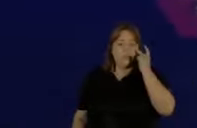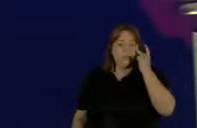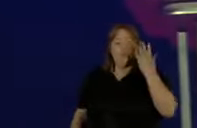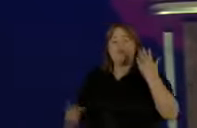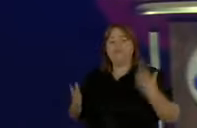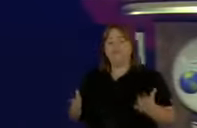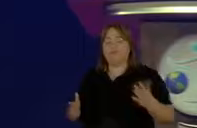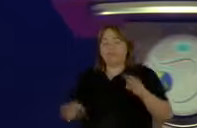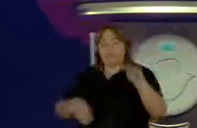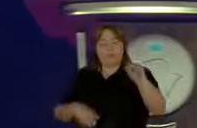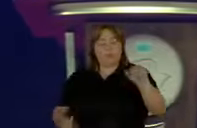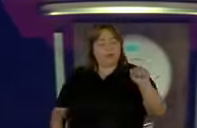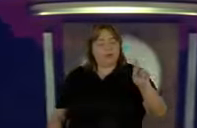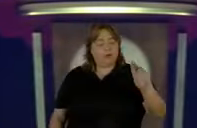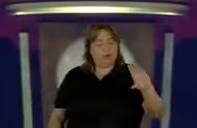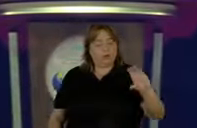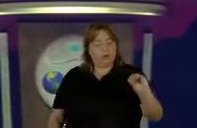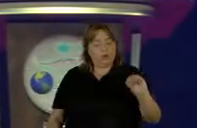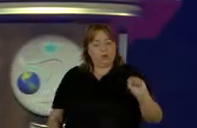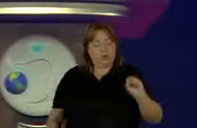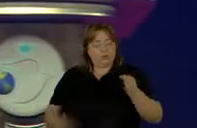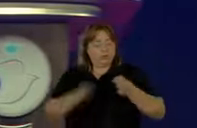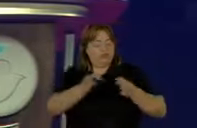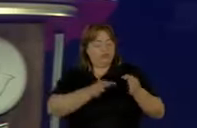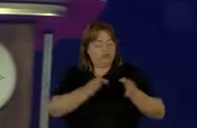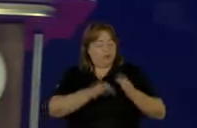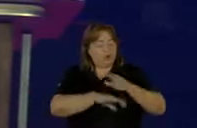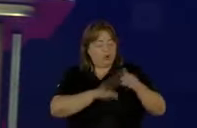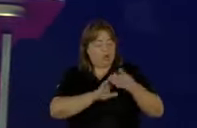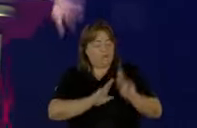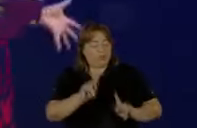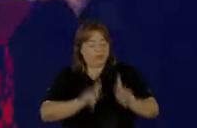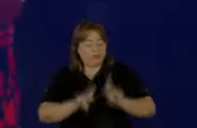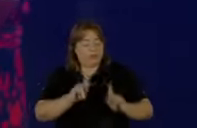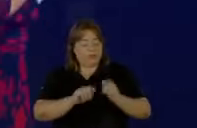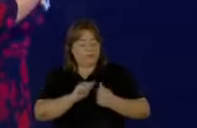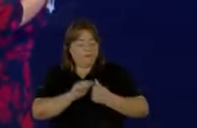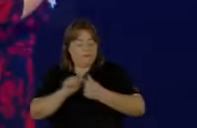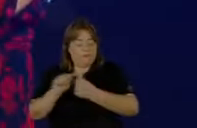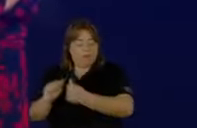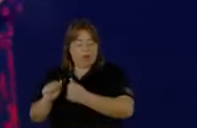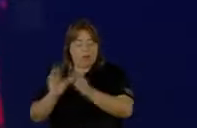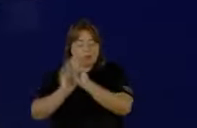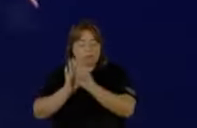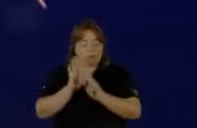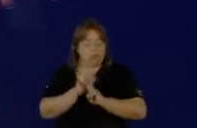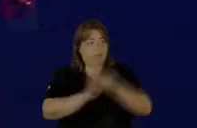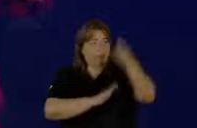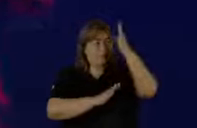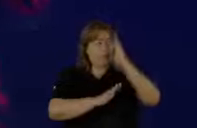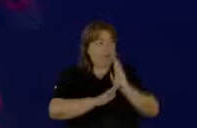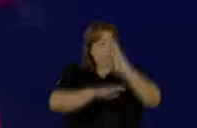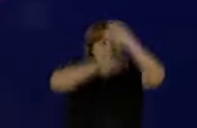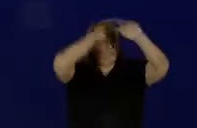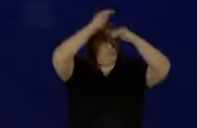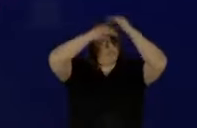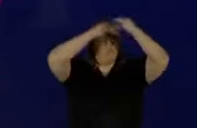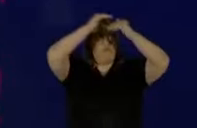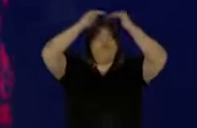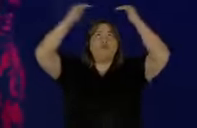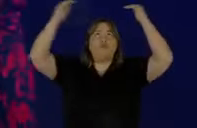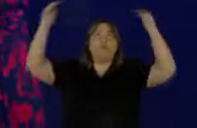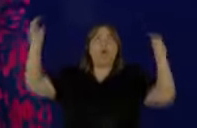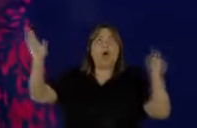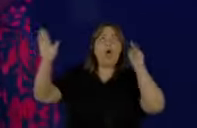Mateo. Porque todo aquel que hace la voluntad de mi Padre, que está en los cielos, o sea, lo recalca,